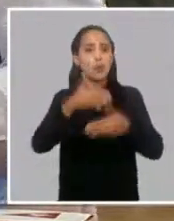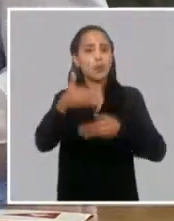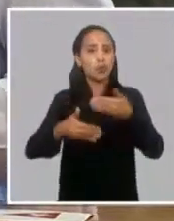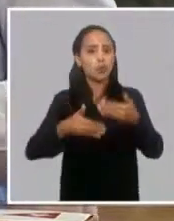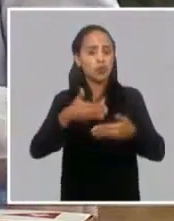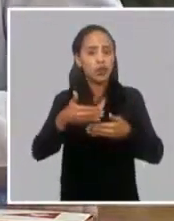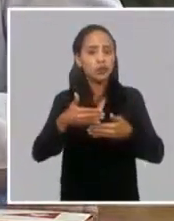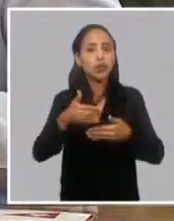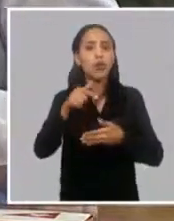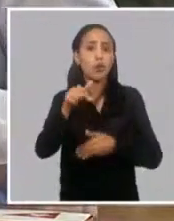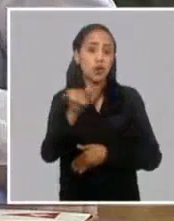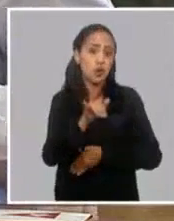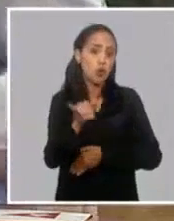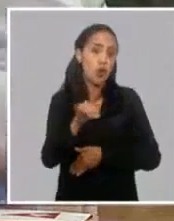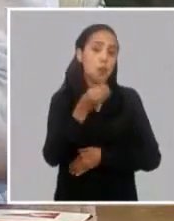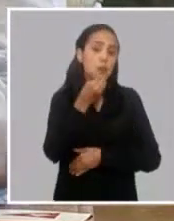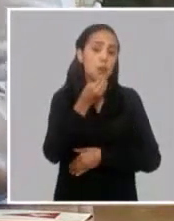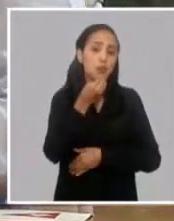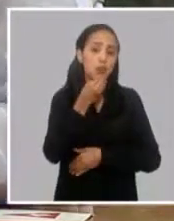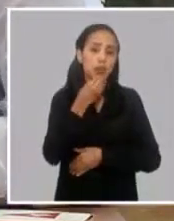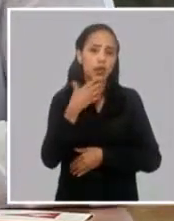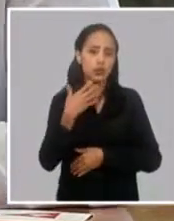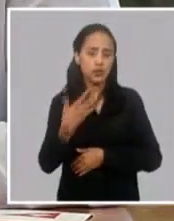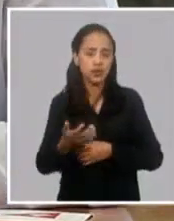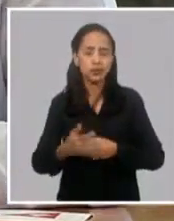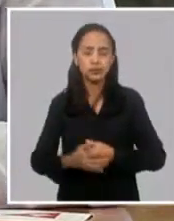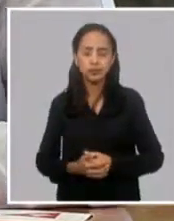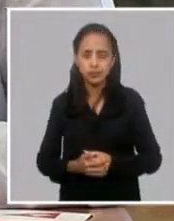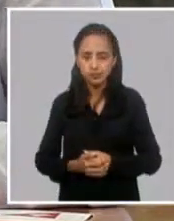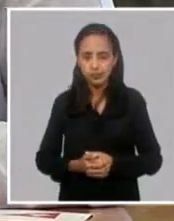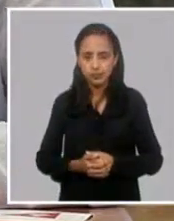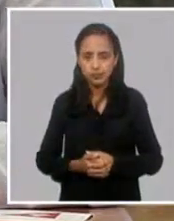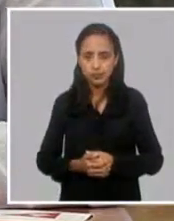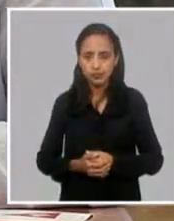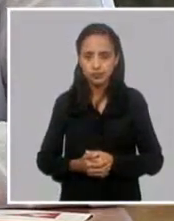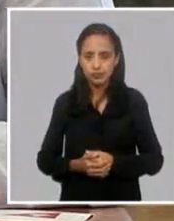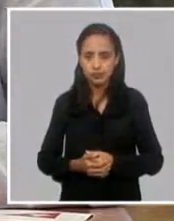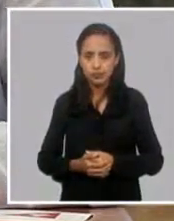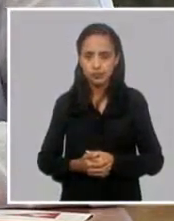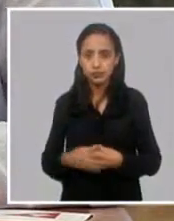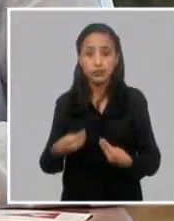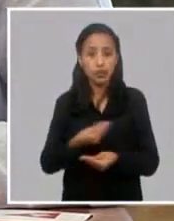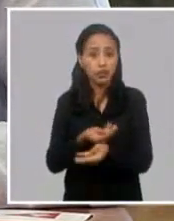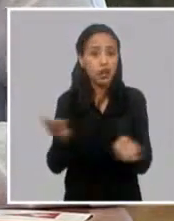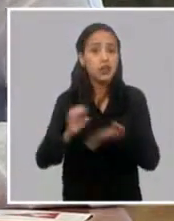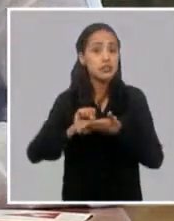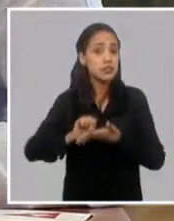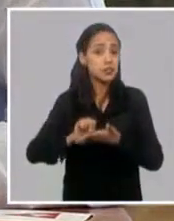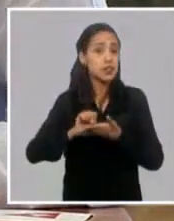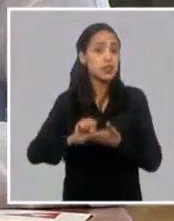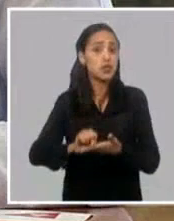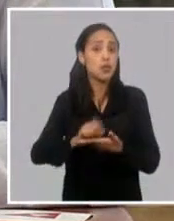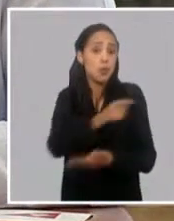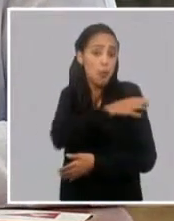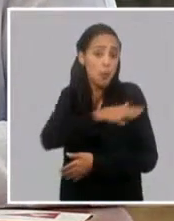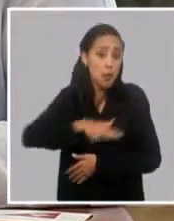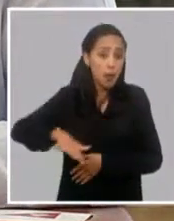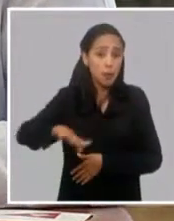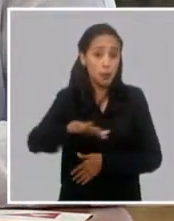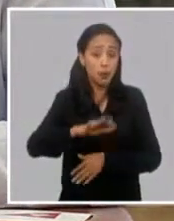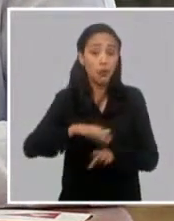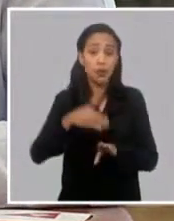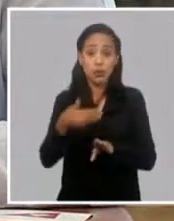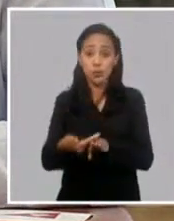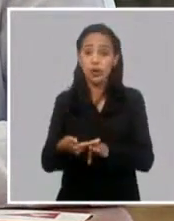productivos, los cuales sirvieron para abastecer de bienes y servicios a la población y también